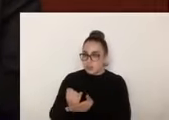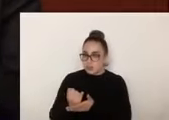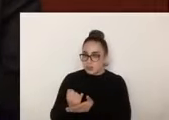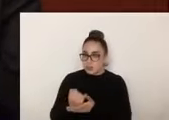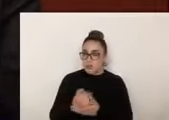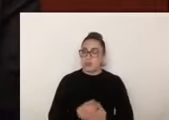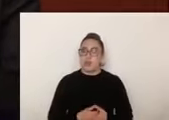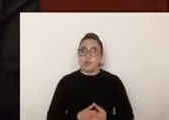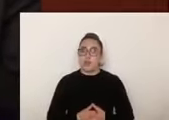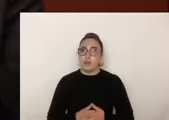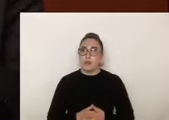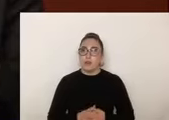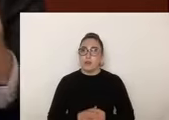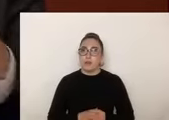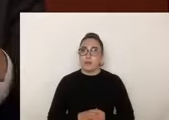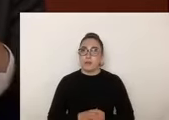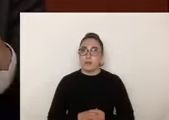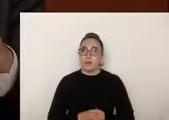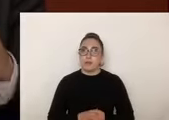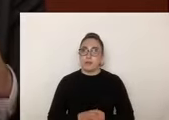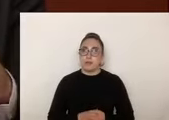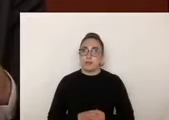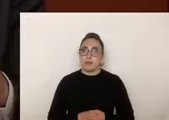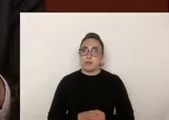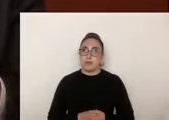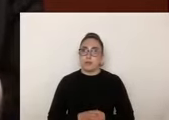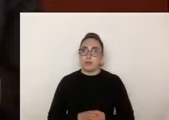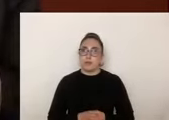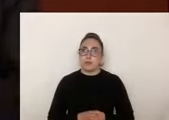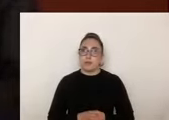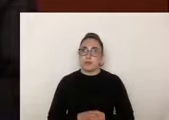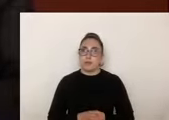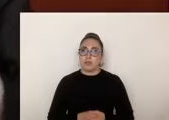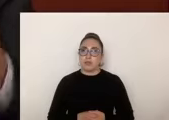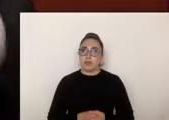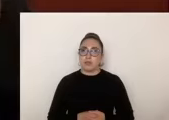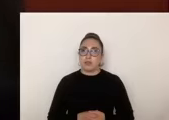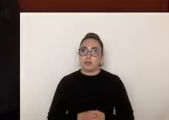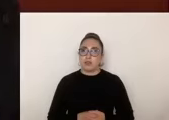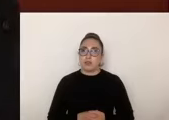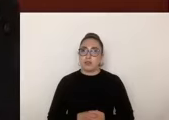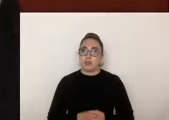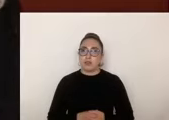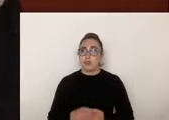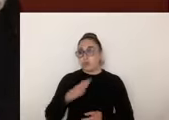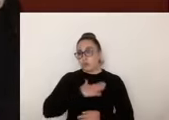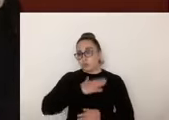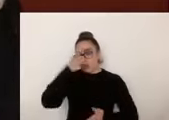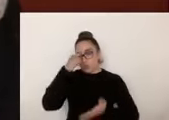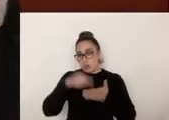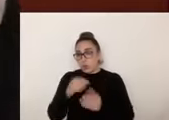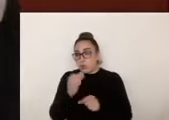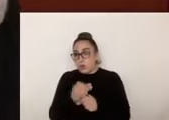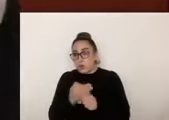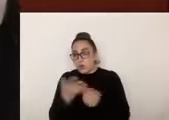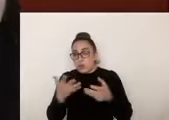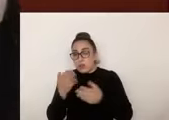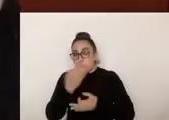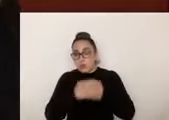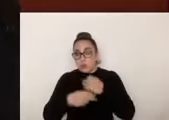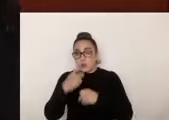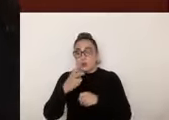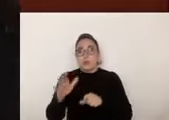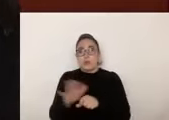punto es el que yo creo que se está haciendo ahora porque por primera vez en la historia no tenemos una minoría pidiendo